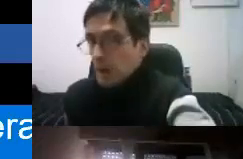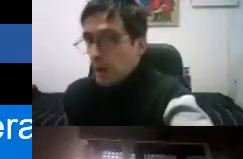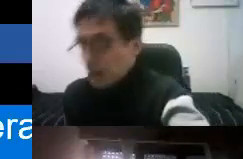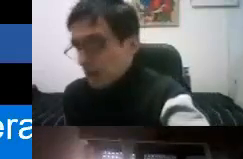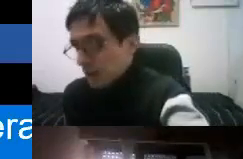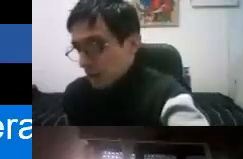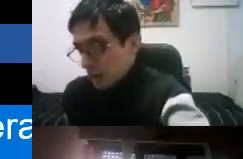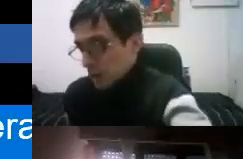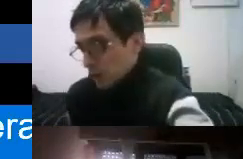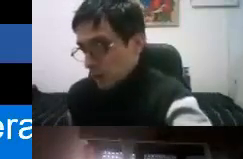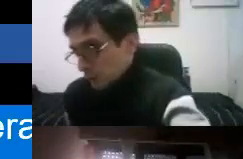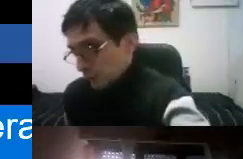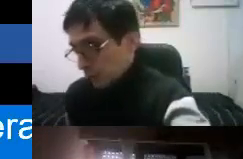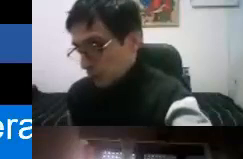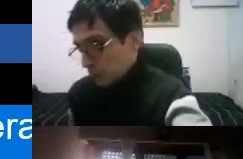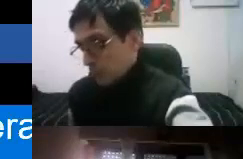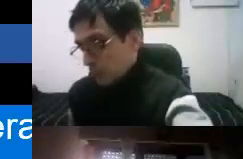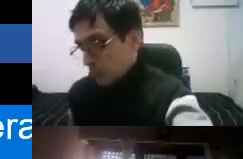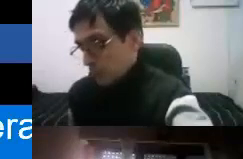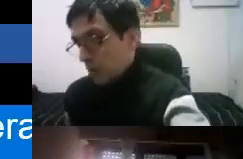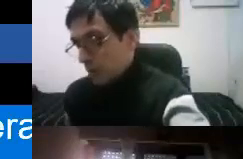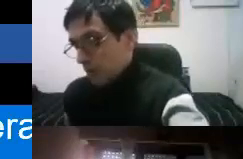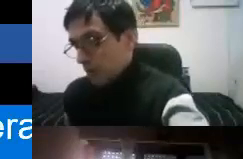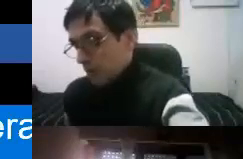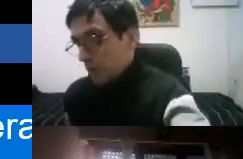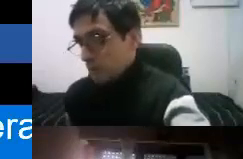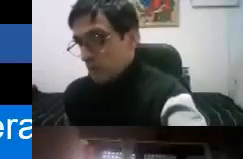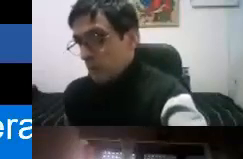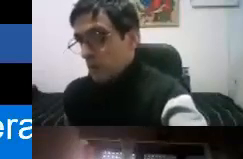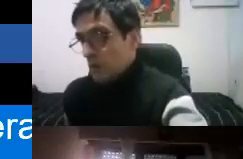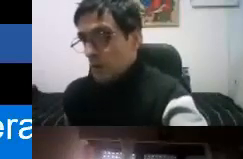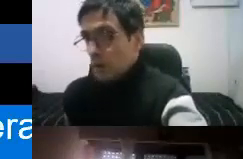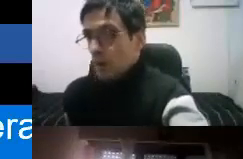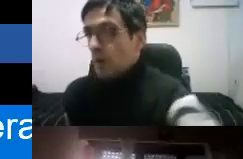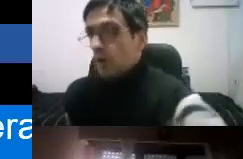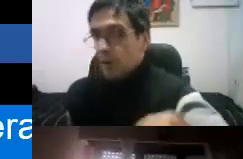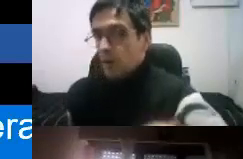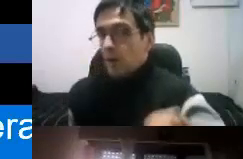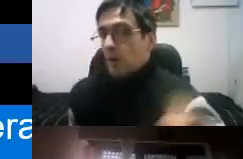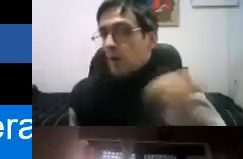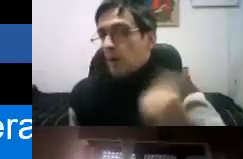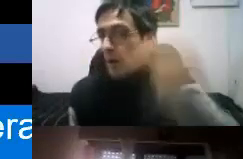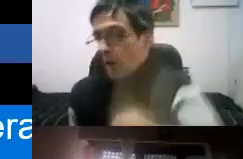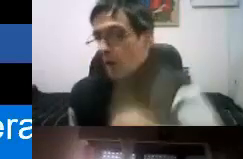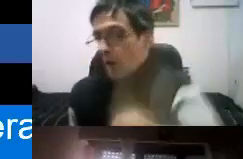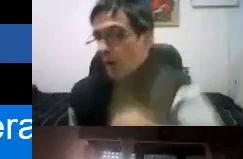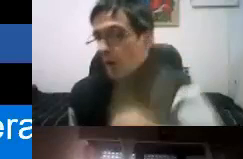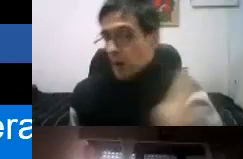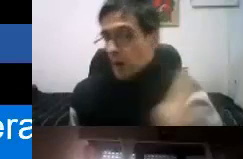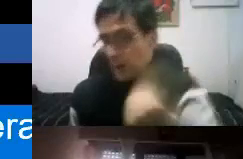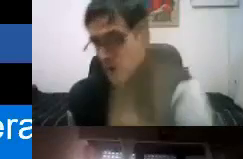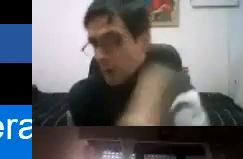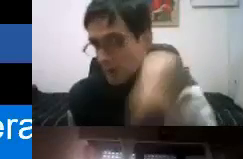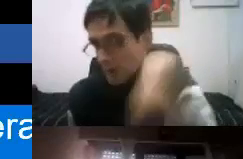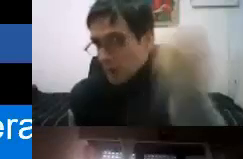jurídica. El acto legislativo razonable internamente debe satisfacer el sentido común jurídico de la